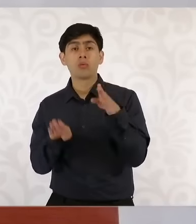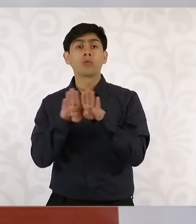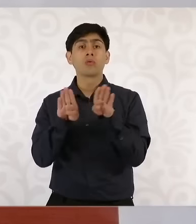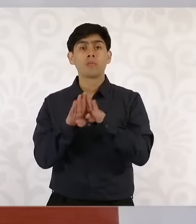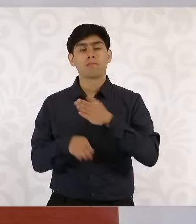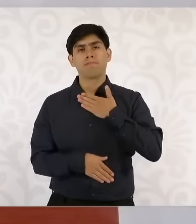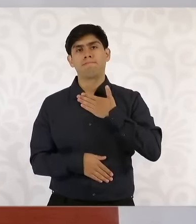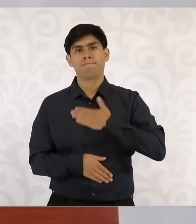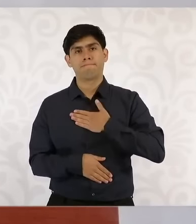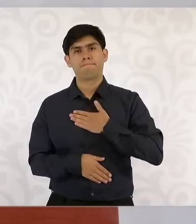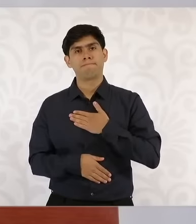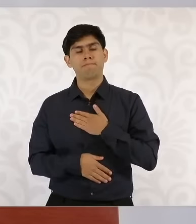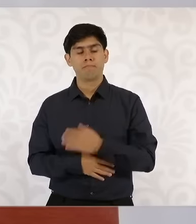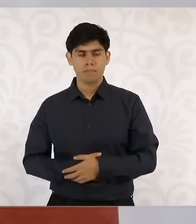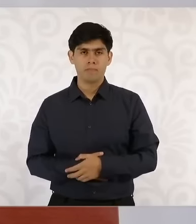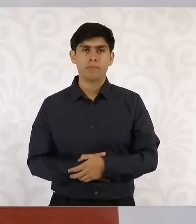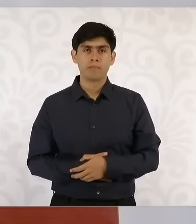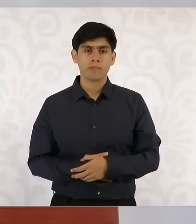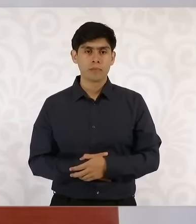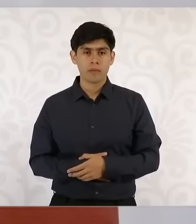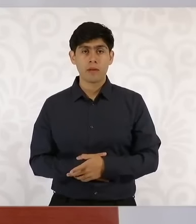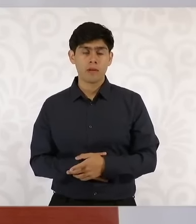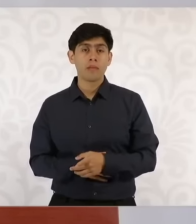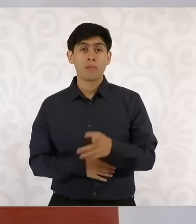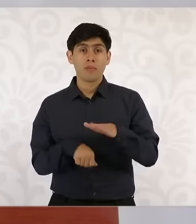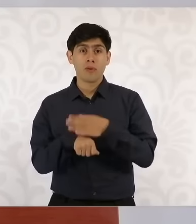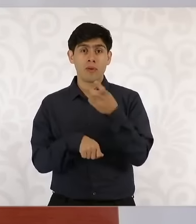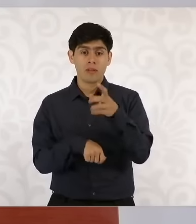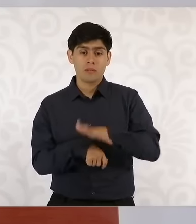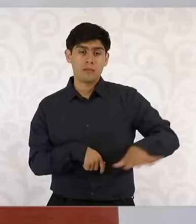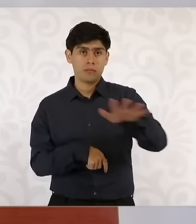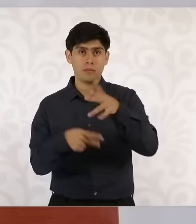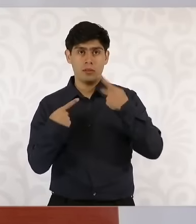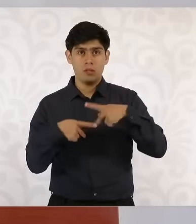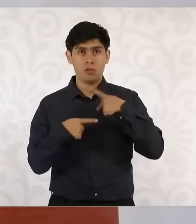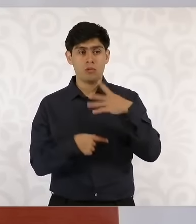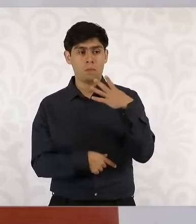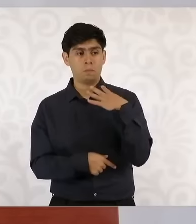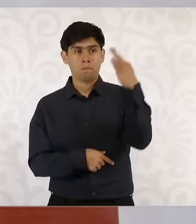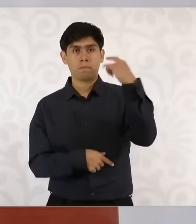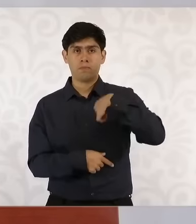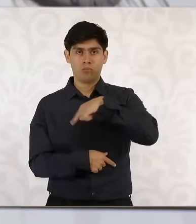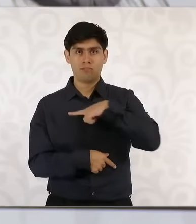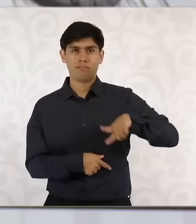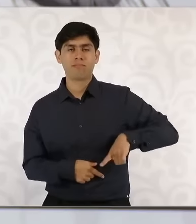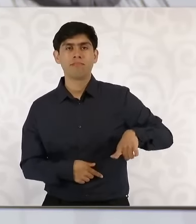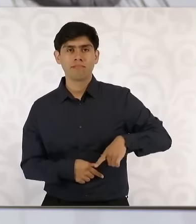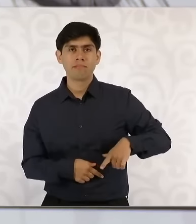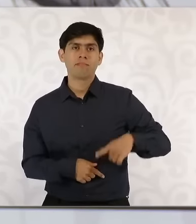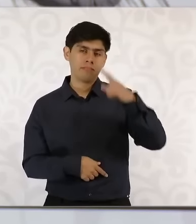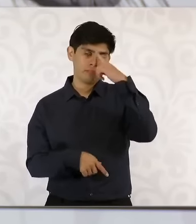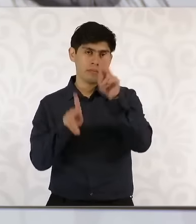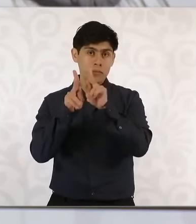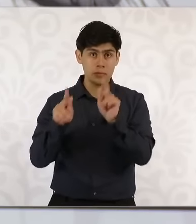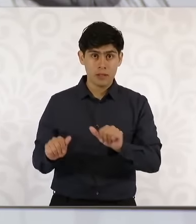Para eso fuimos elegidos. Y también les voy a decir, a la transformación